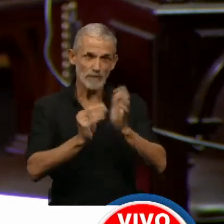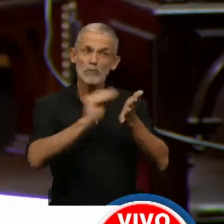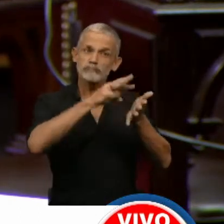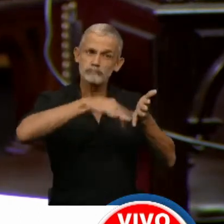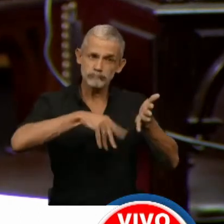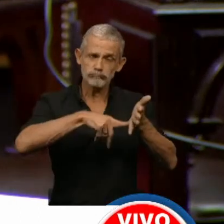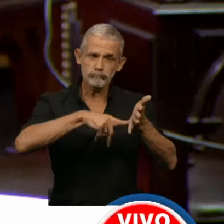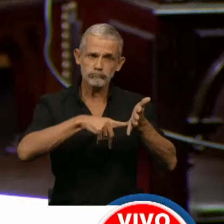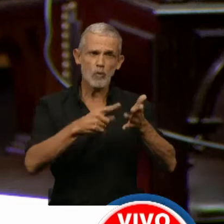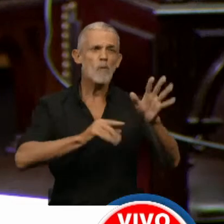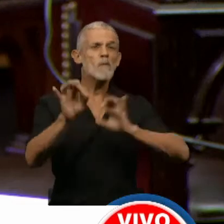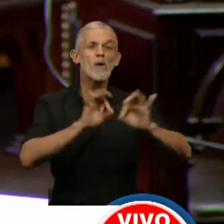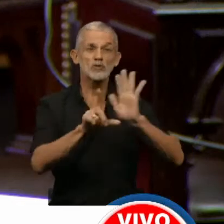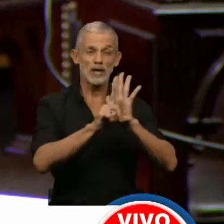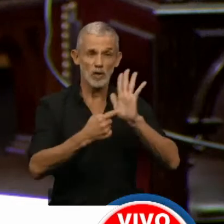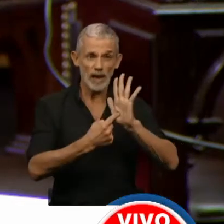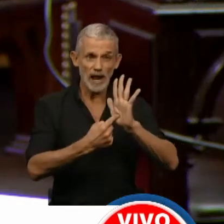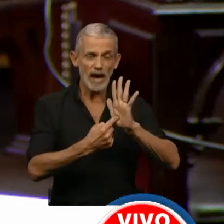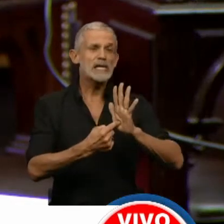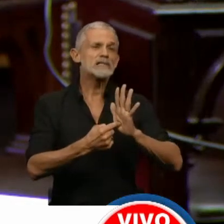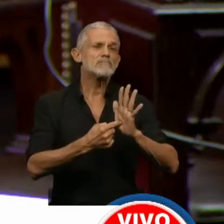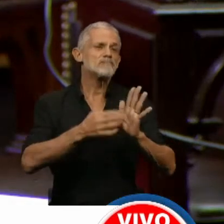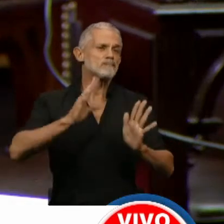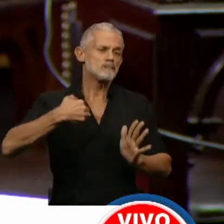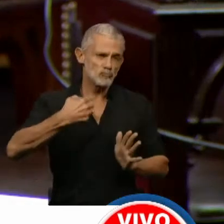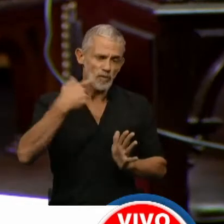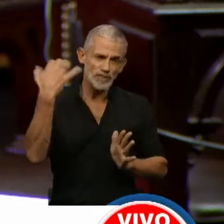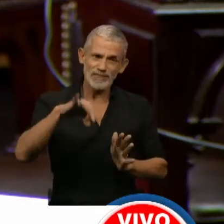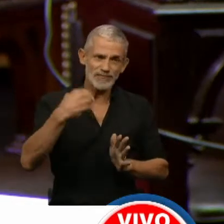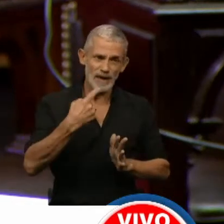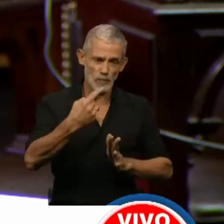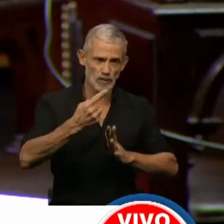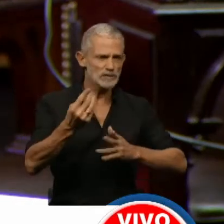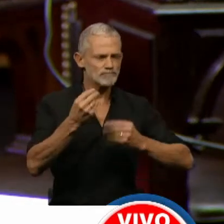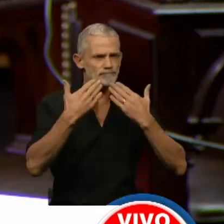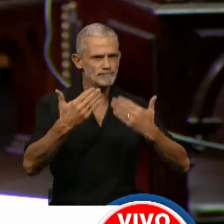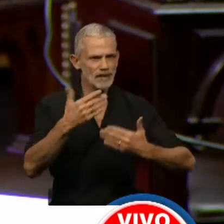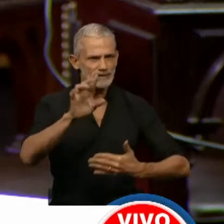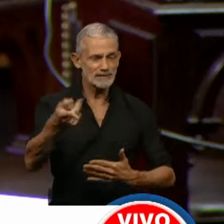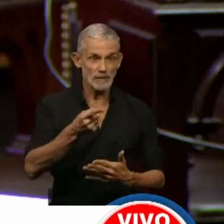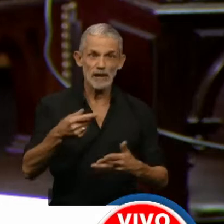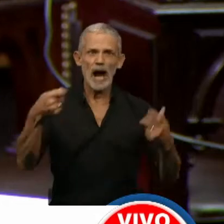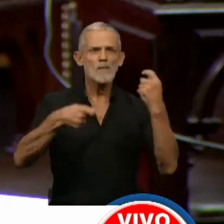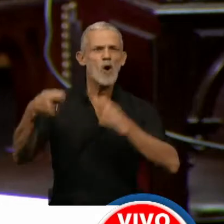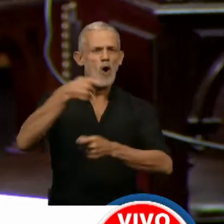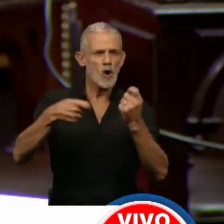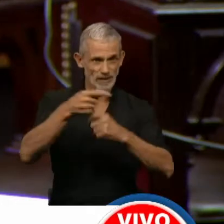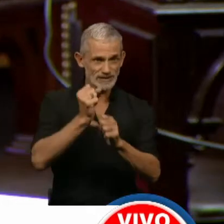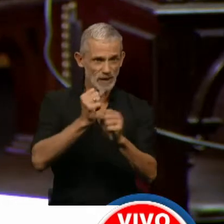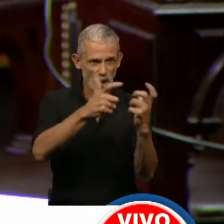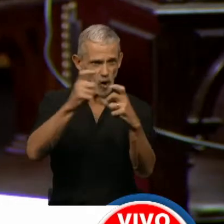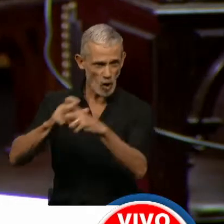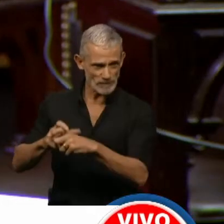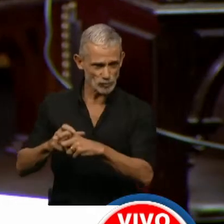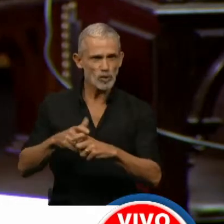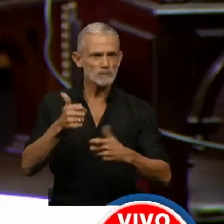plasmándolo en lo que fue un proyecto que no puedo dejar de decir y de agradecer los aportes que se han hecho en el trabajo en las